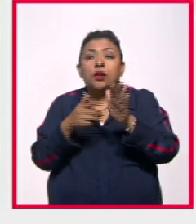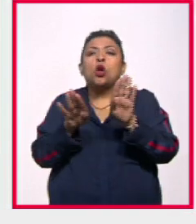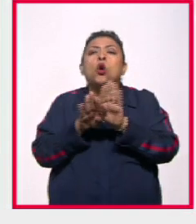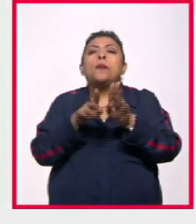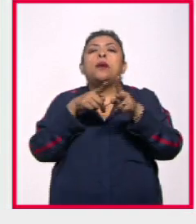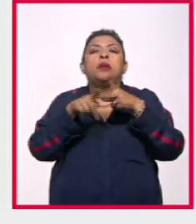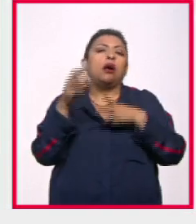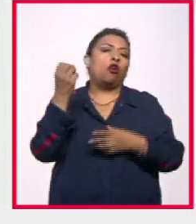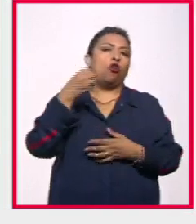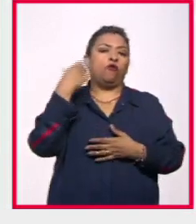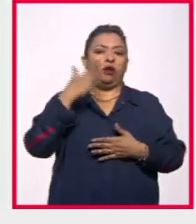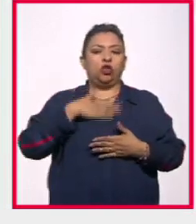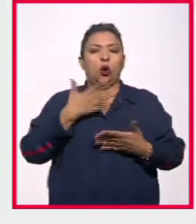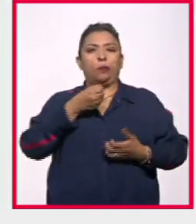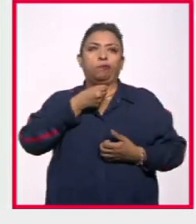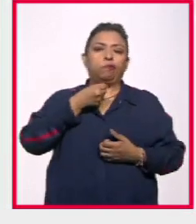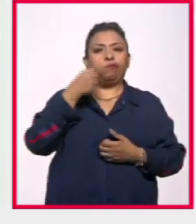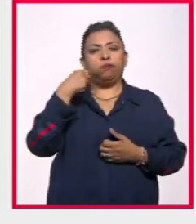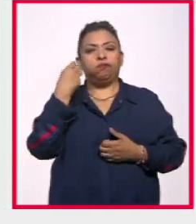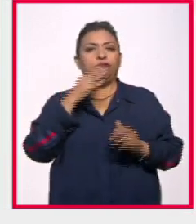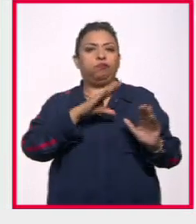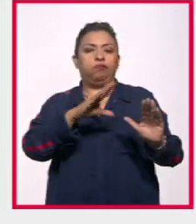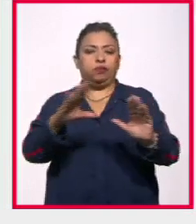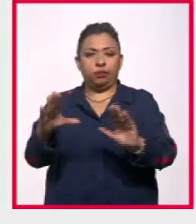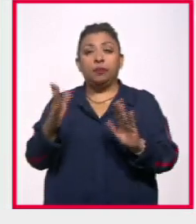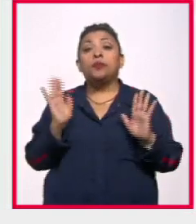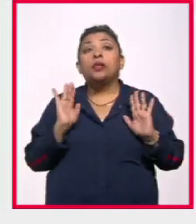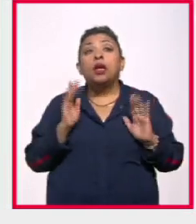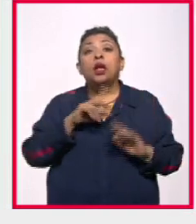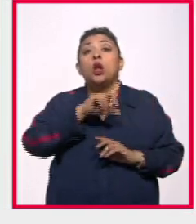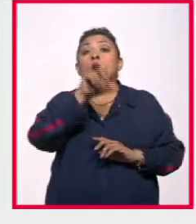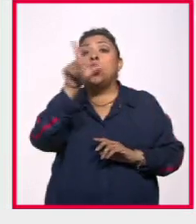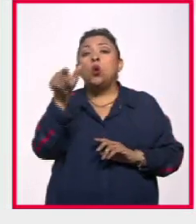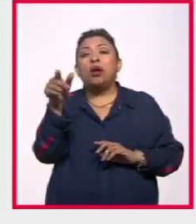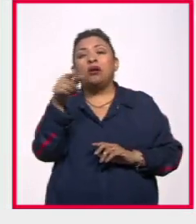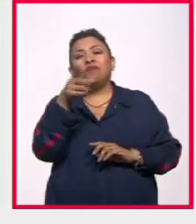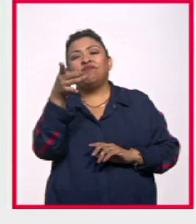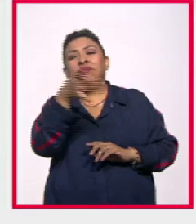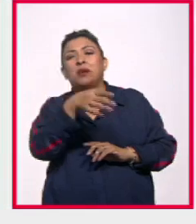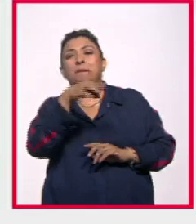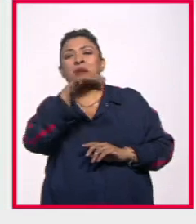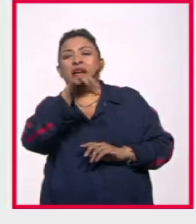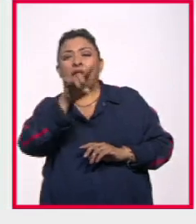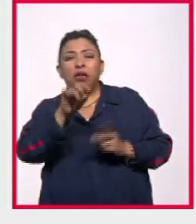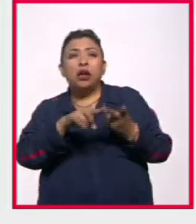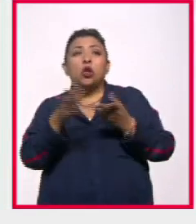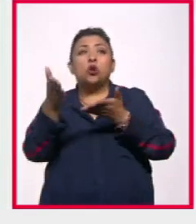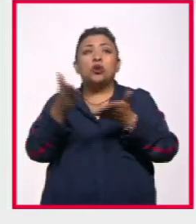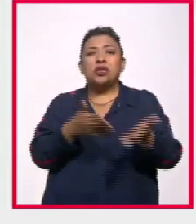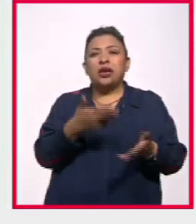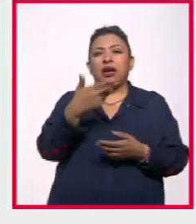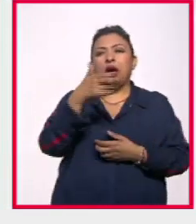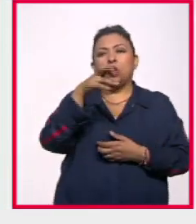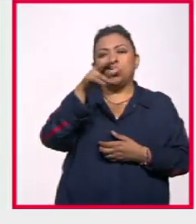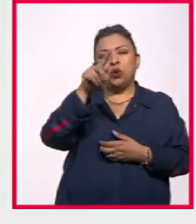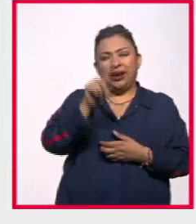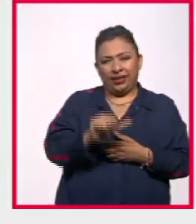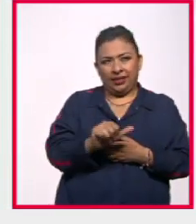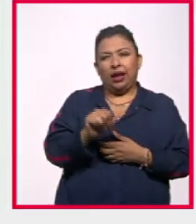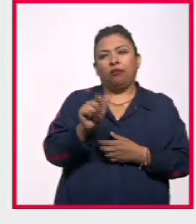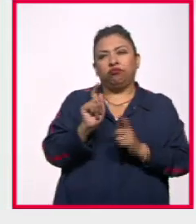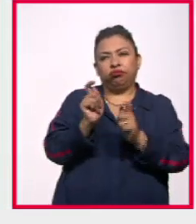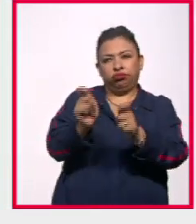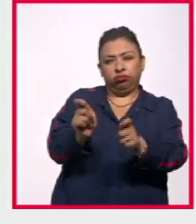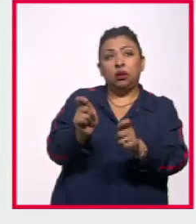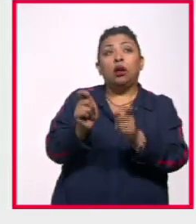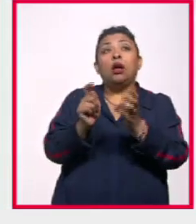conferencias impartidas por ellos. Sin embargo, vino la caída de Madero, vino la llegada de Huerta, el